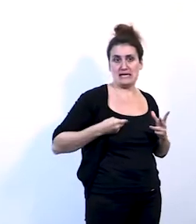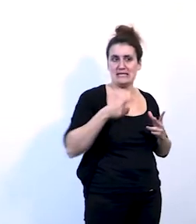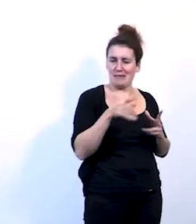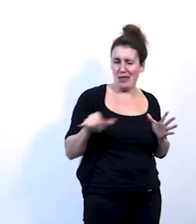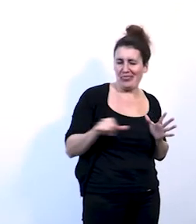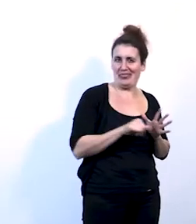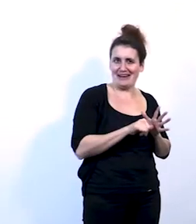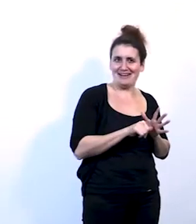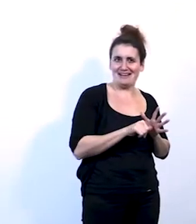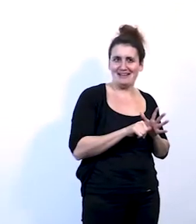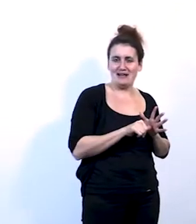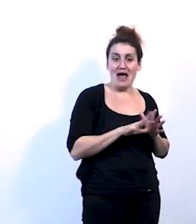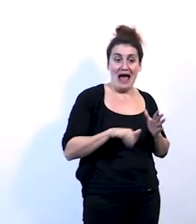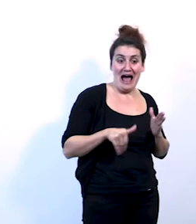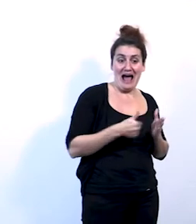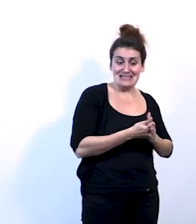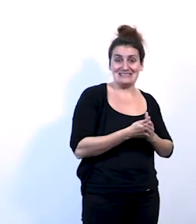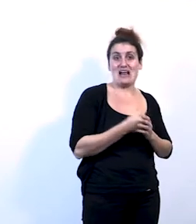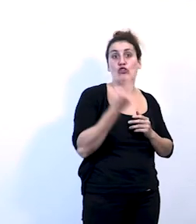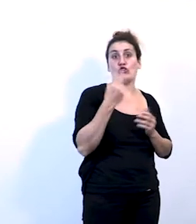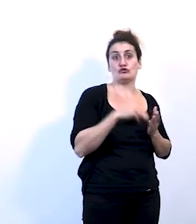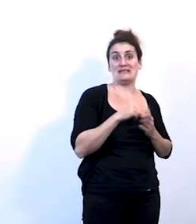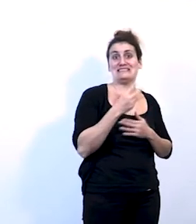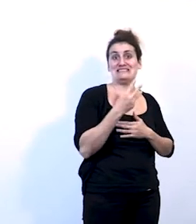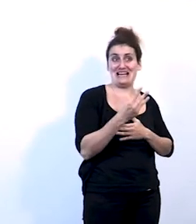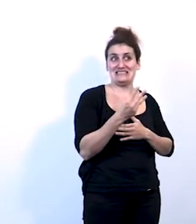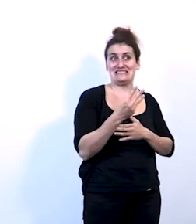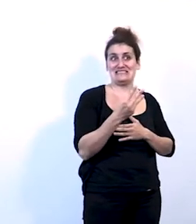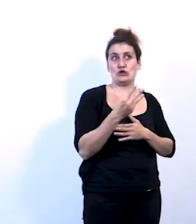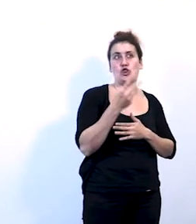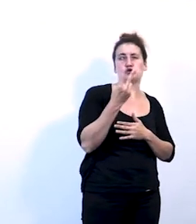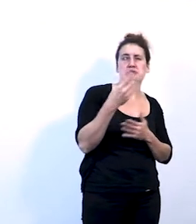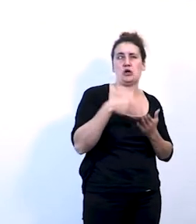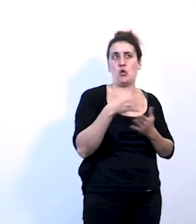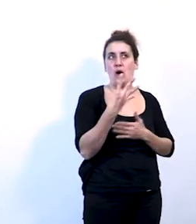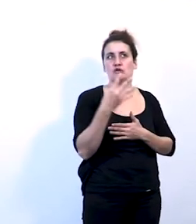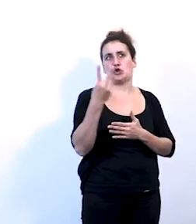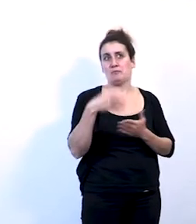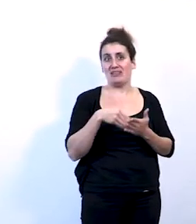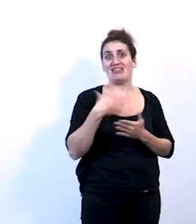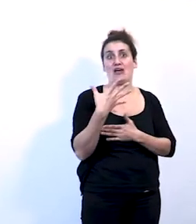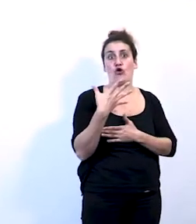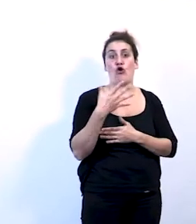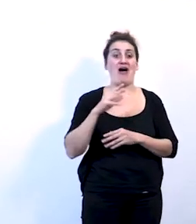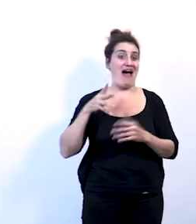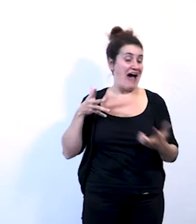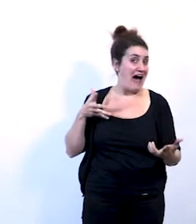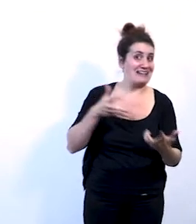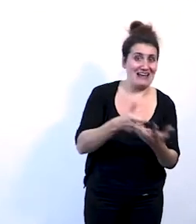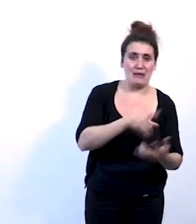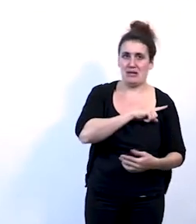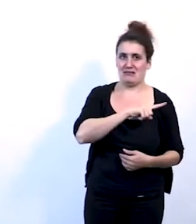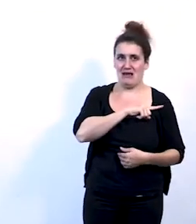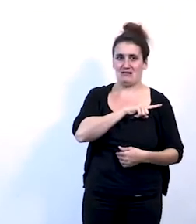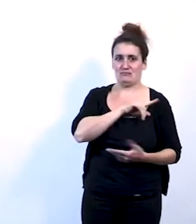cerca. Hasta que en 2003, 2004, 2005 se hizo un ataque militar